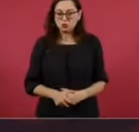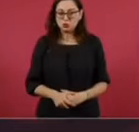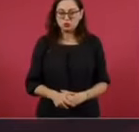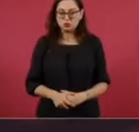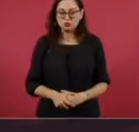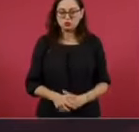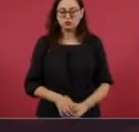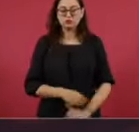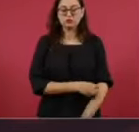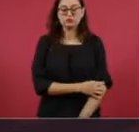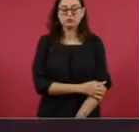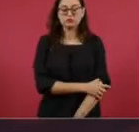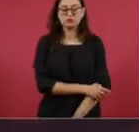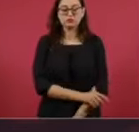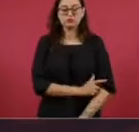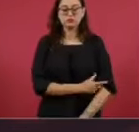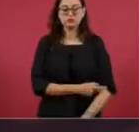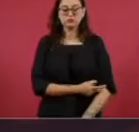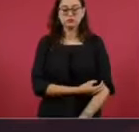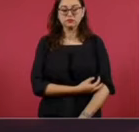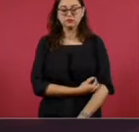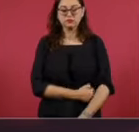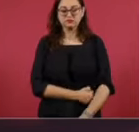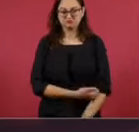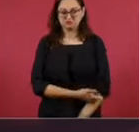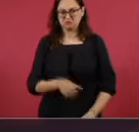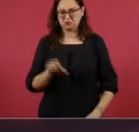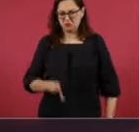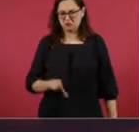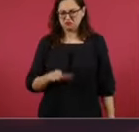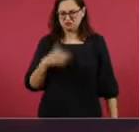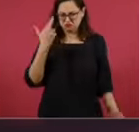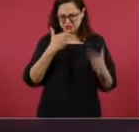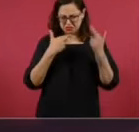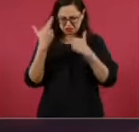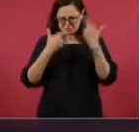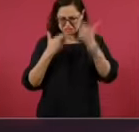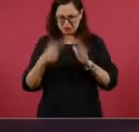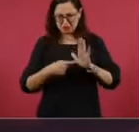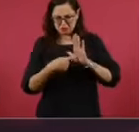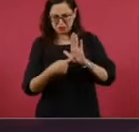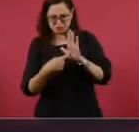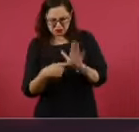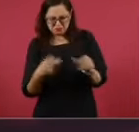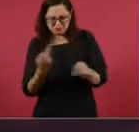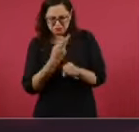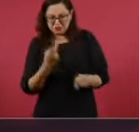si hay algo que está muy claro en la Constitución, pero que además hay antecedentes,